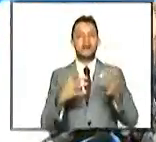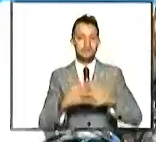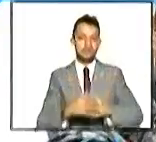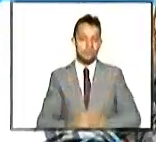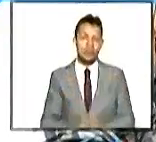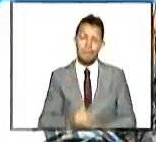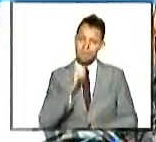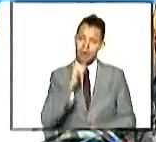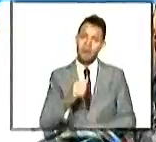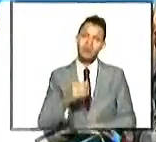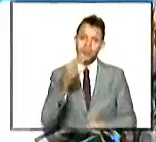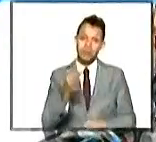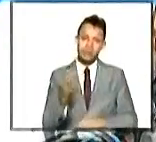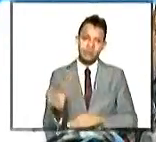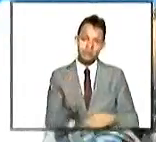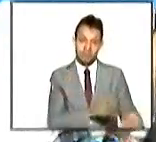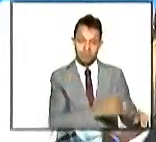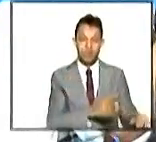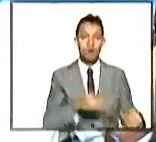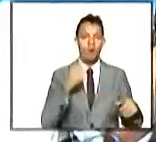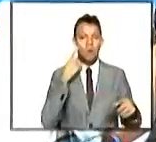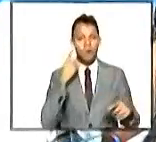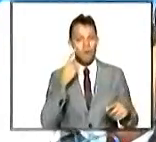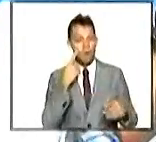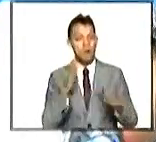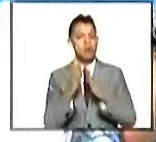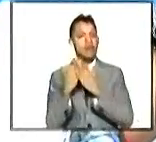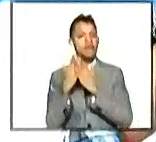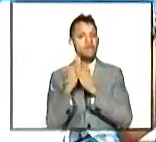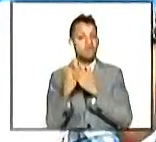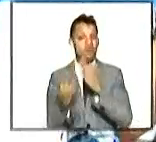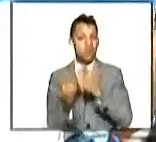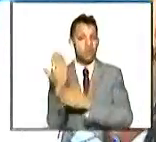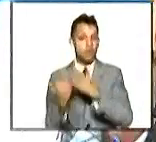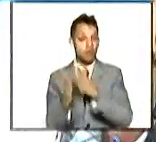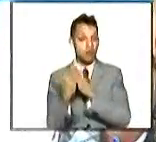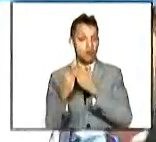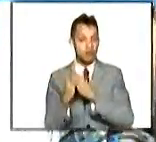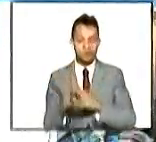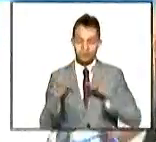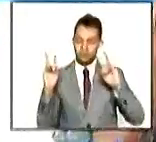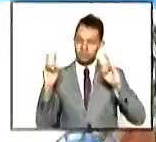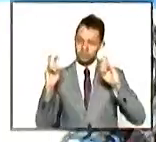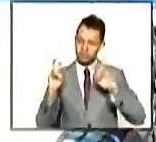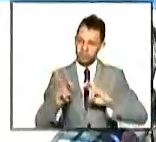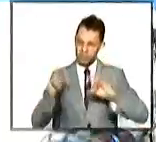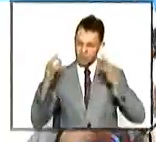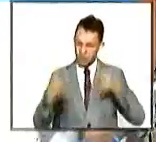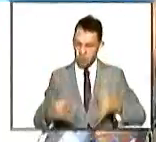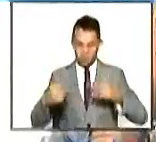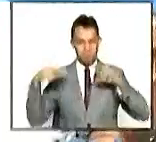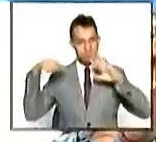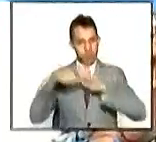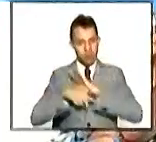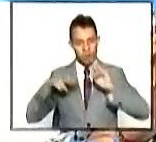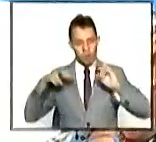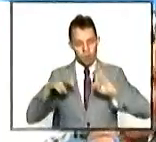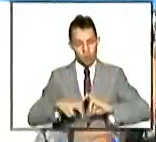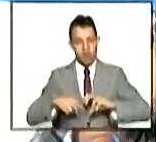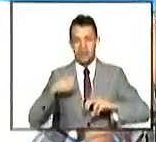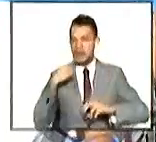peor va a ser nuestra vida. Entonces, es un libro que lo lleva a uno a conocer realmente lo que estamos